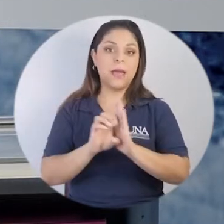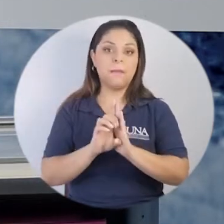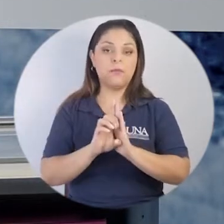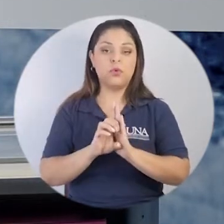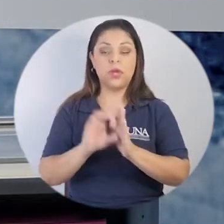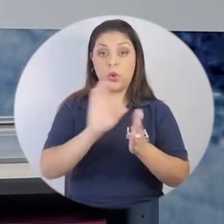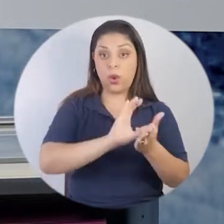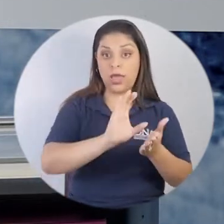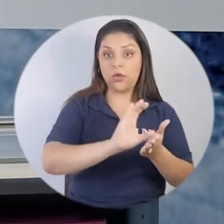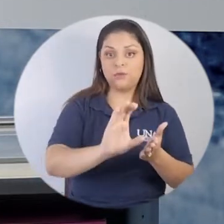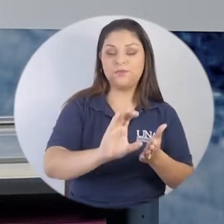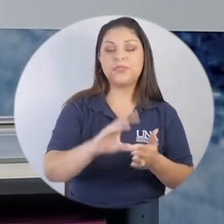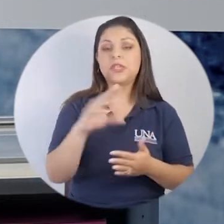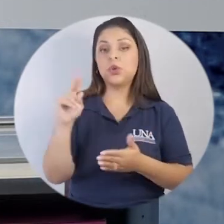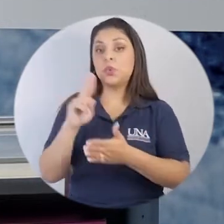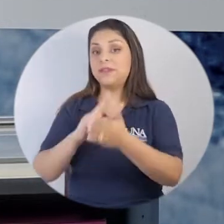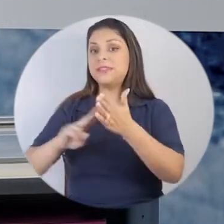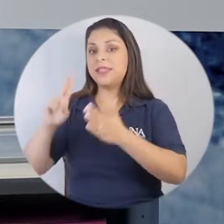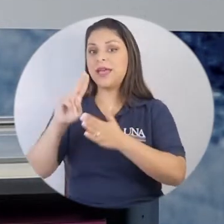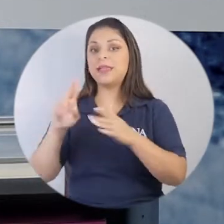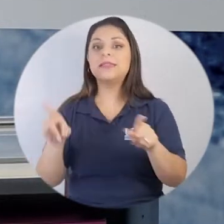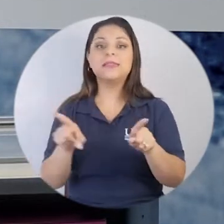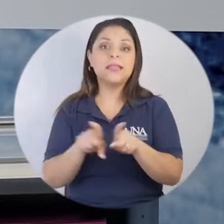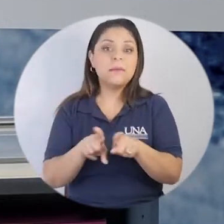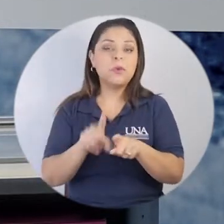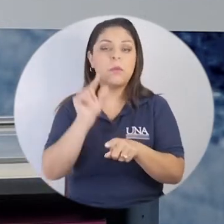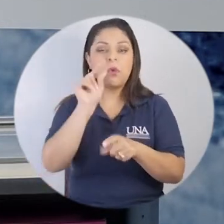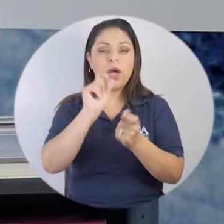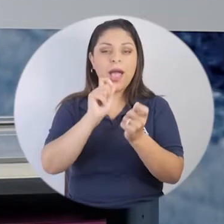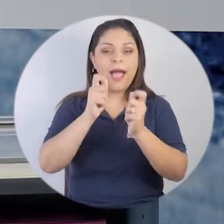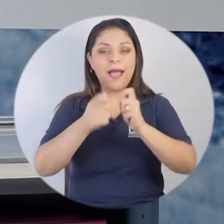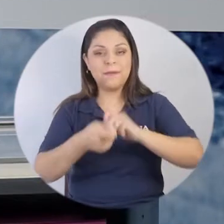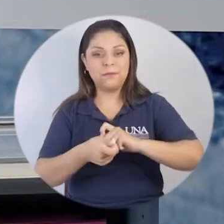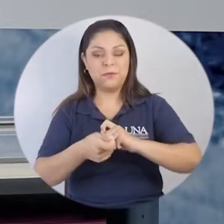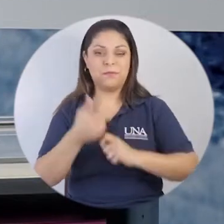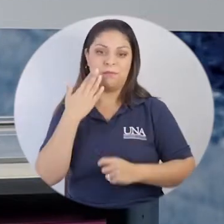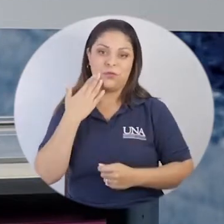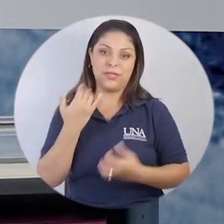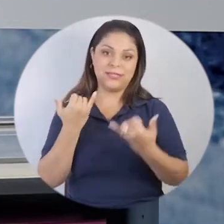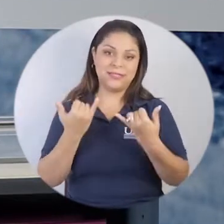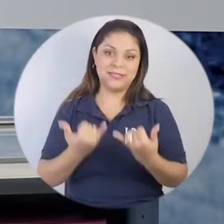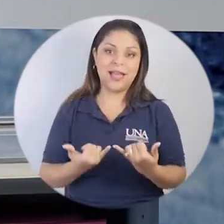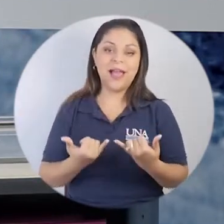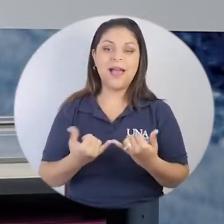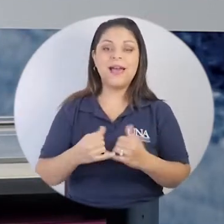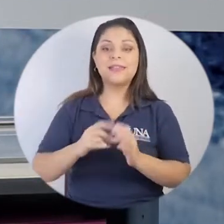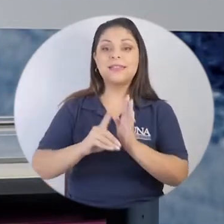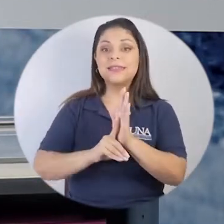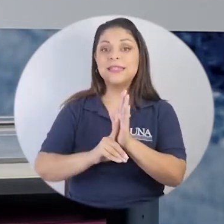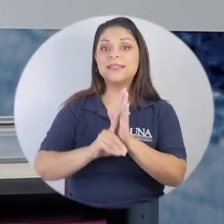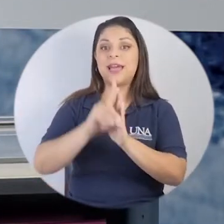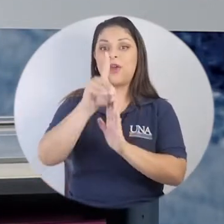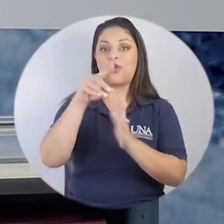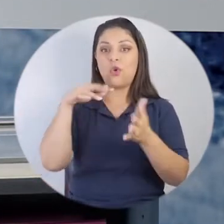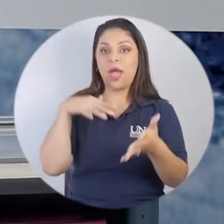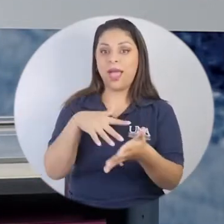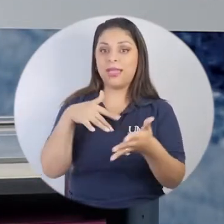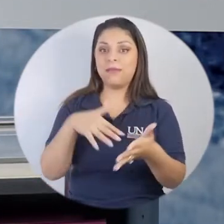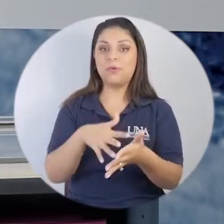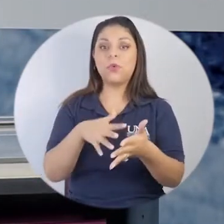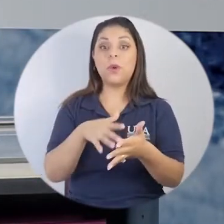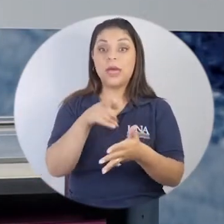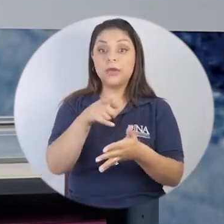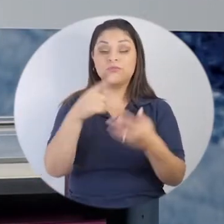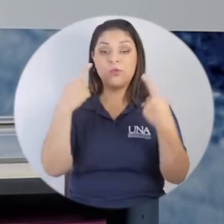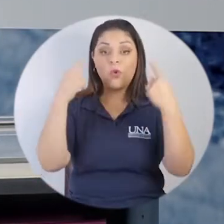por ejemplo, de secundaria. Y en la universidad también cambia un poco el panorama, ¿verdad?, porque estamos hablando de que es un desarrollo académico, ¿verdad?, que les va a